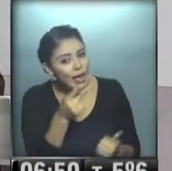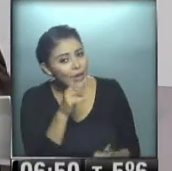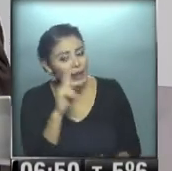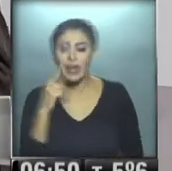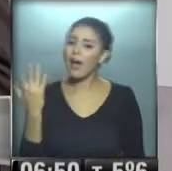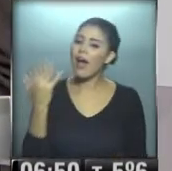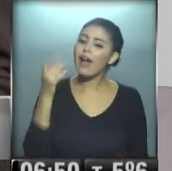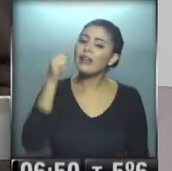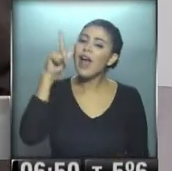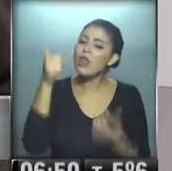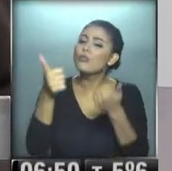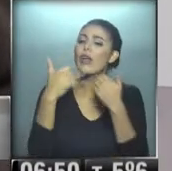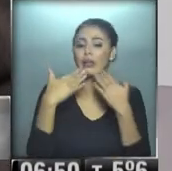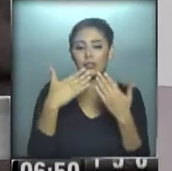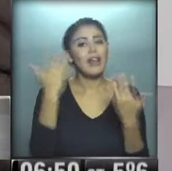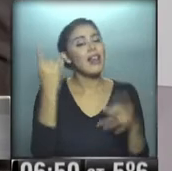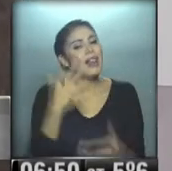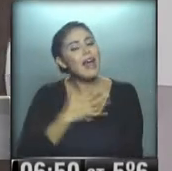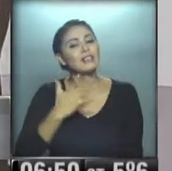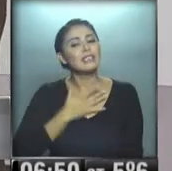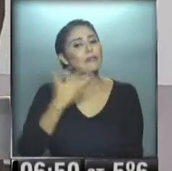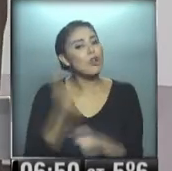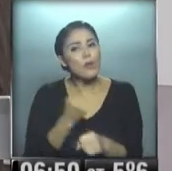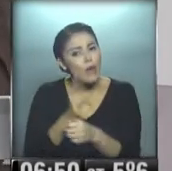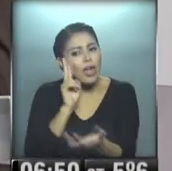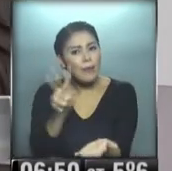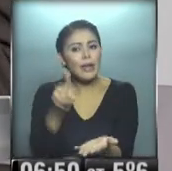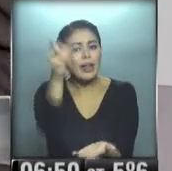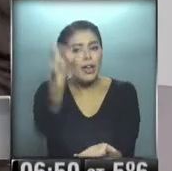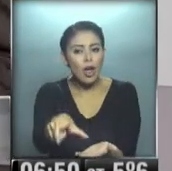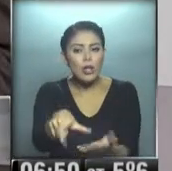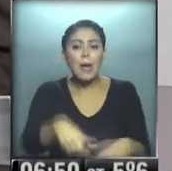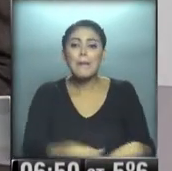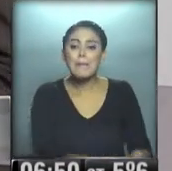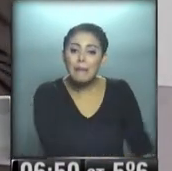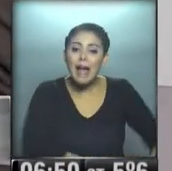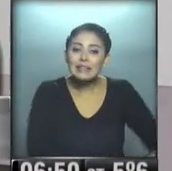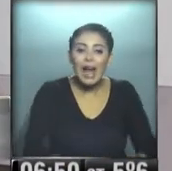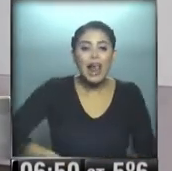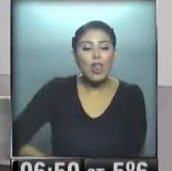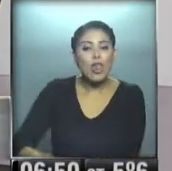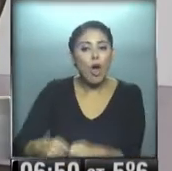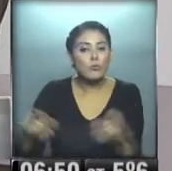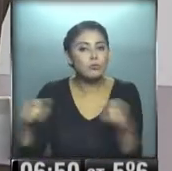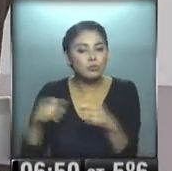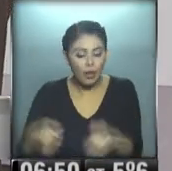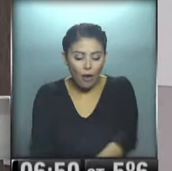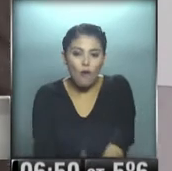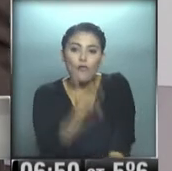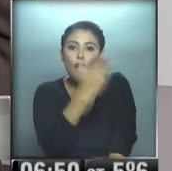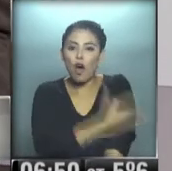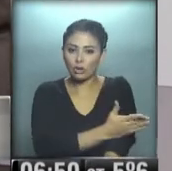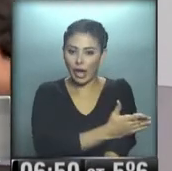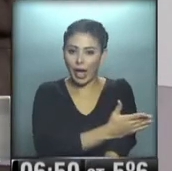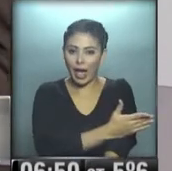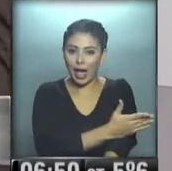Ay, Ale, muy bien. Qué lástima, que no se la pueda ver a Cari, porque le vamos a contar a la gente que está con unos pantalones de hule, con unas botas, y con